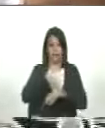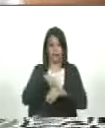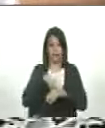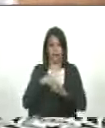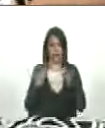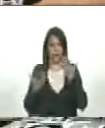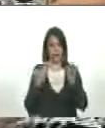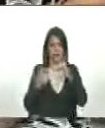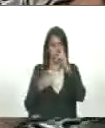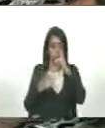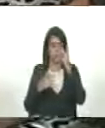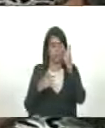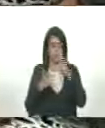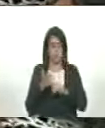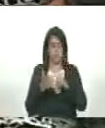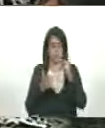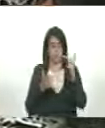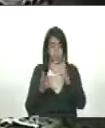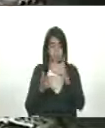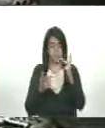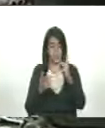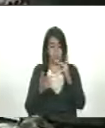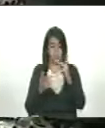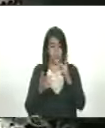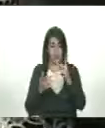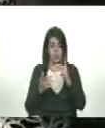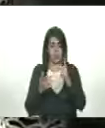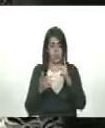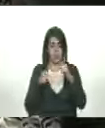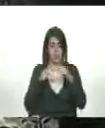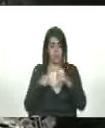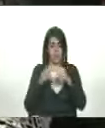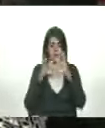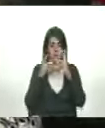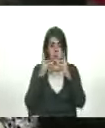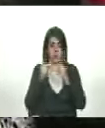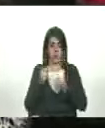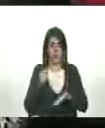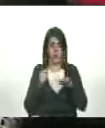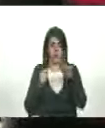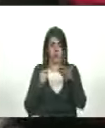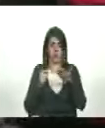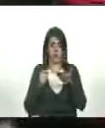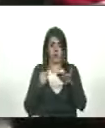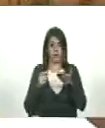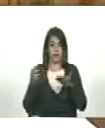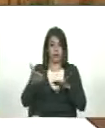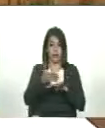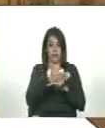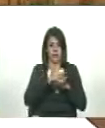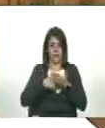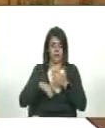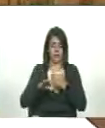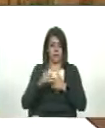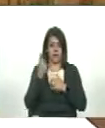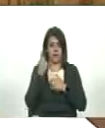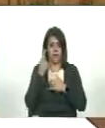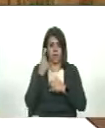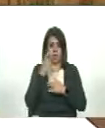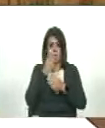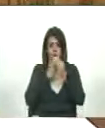en relación al año 2022. Bueno, esto es un número muy importante, la erradicación del